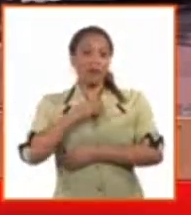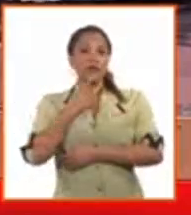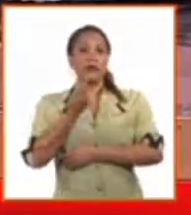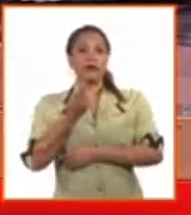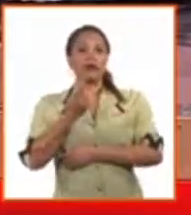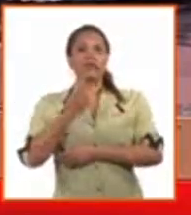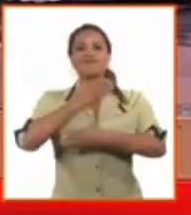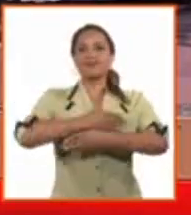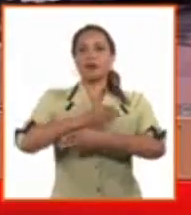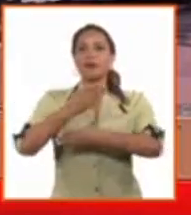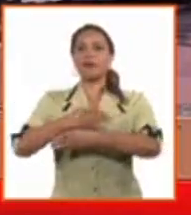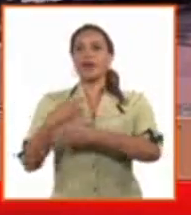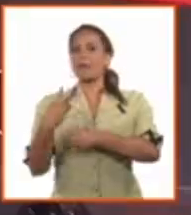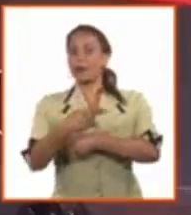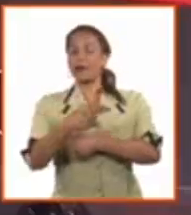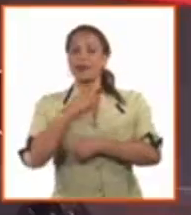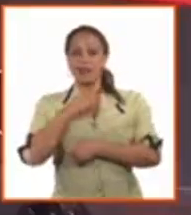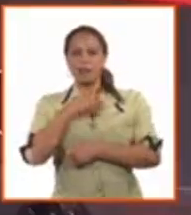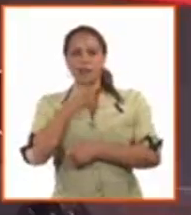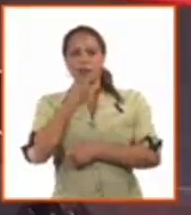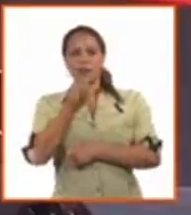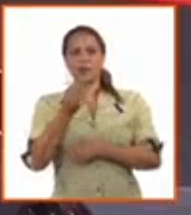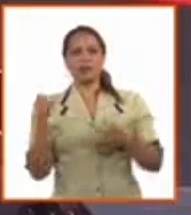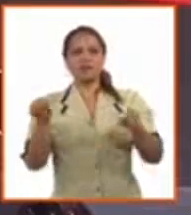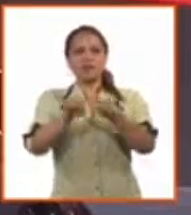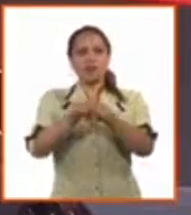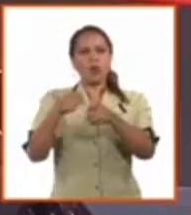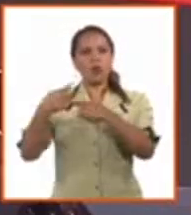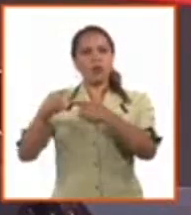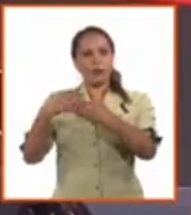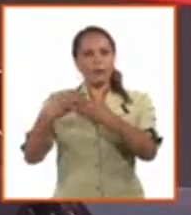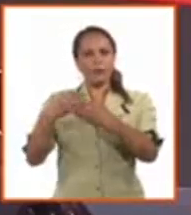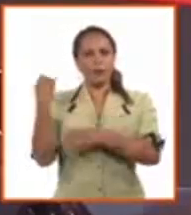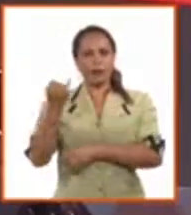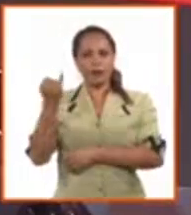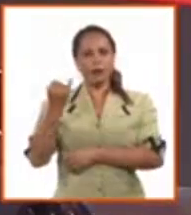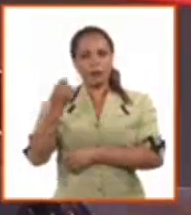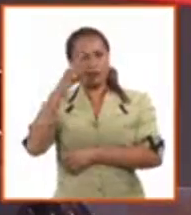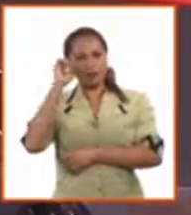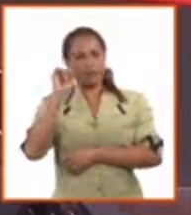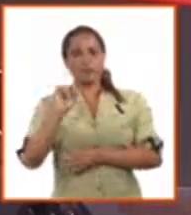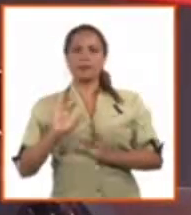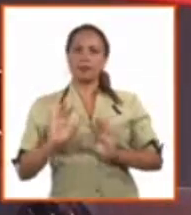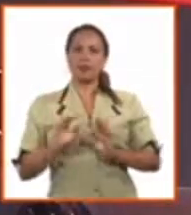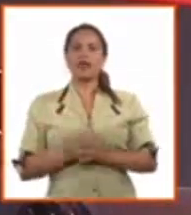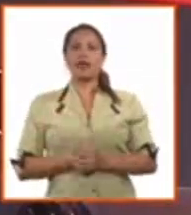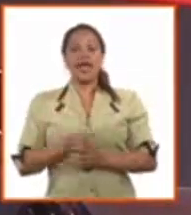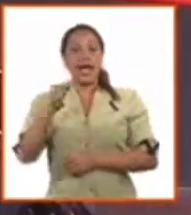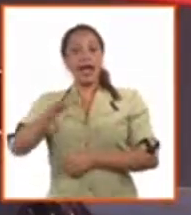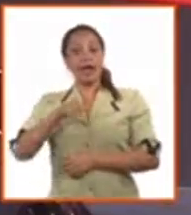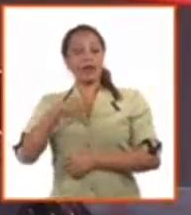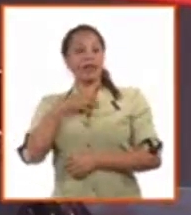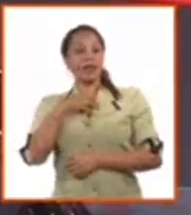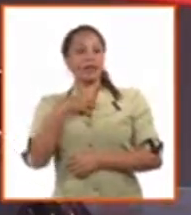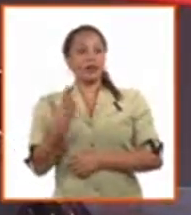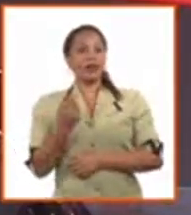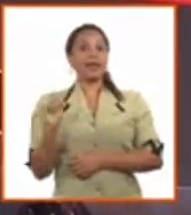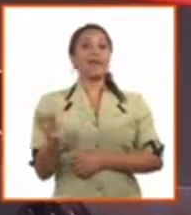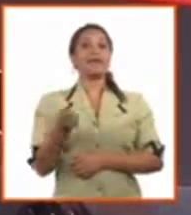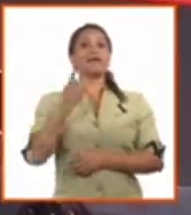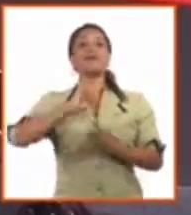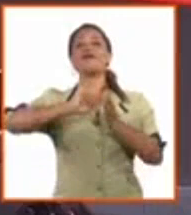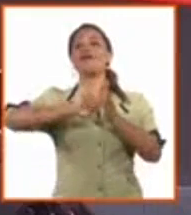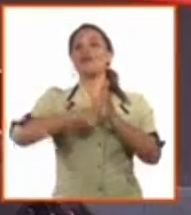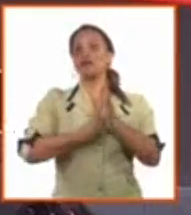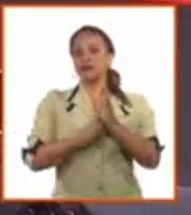pesar de todo lo que las restricciones que en ese en este campo del ente bueno ahora mismo ya nosotros tenemos el primer